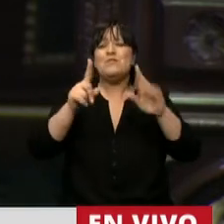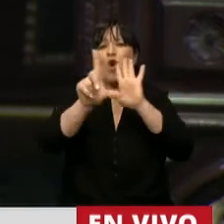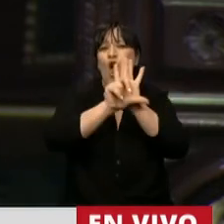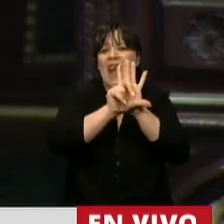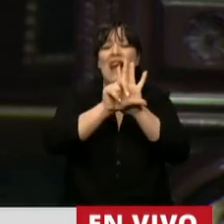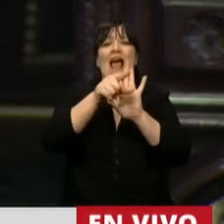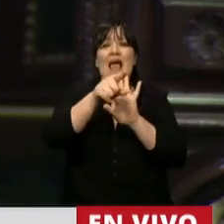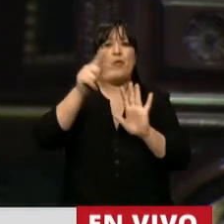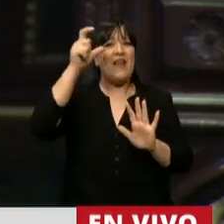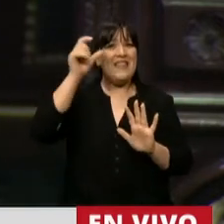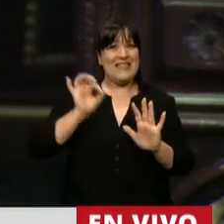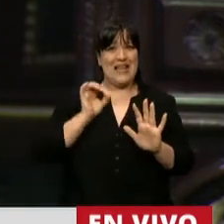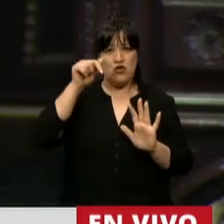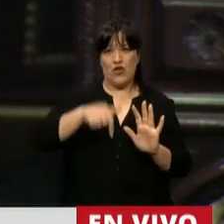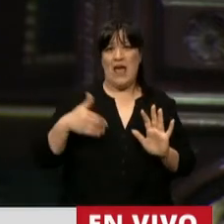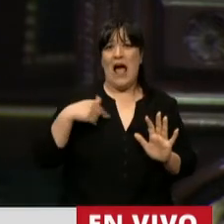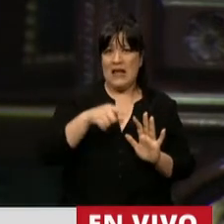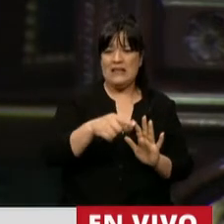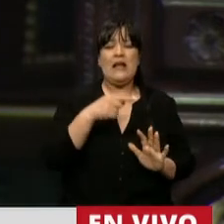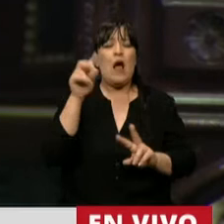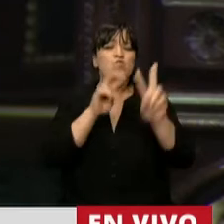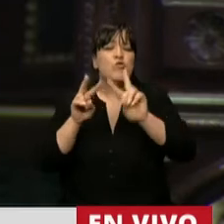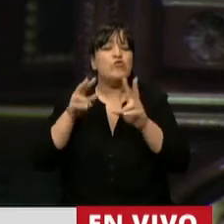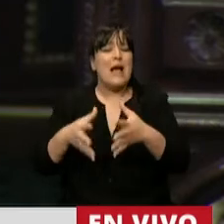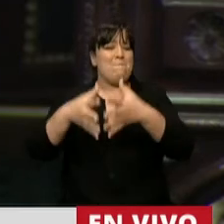software durante 10 años en la Argentina.